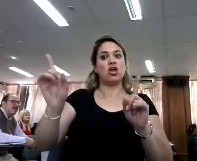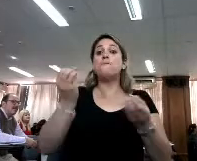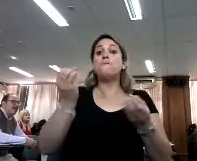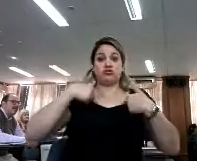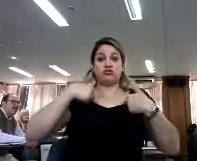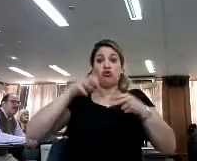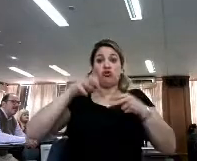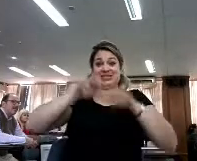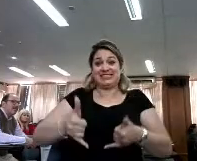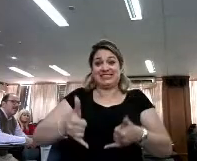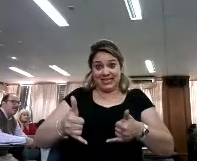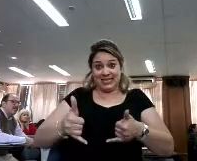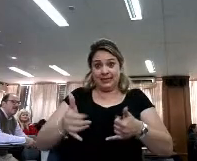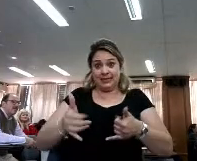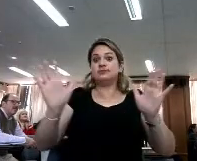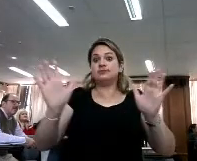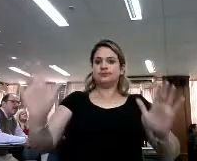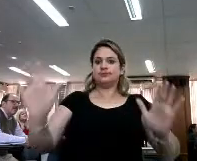ella.